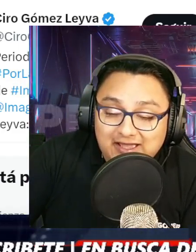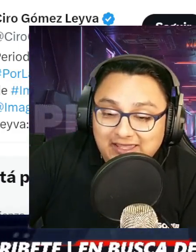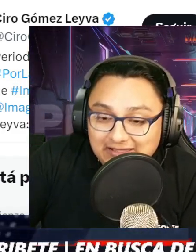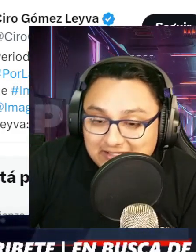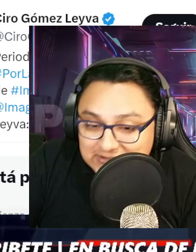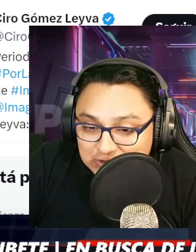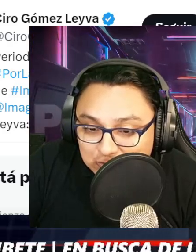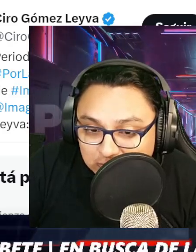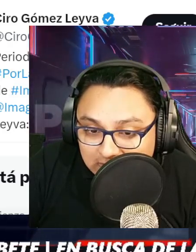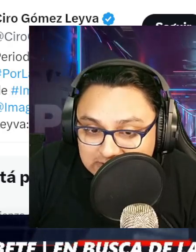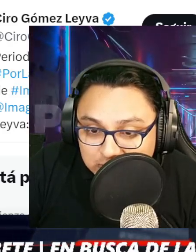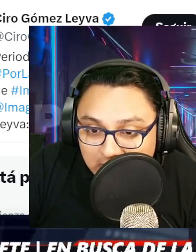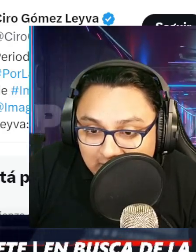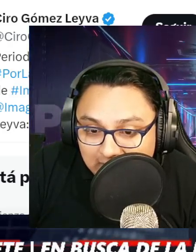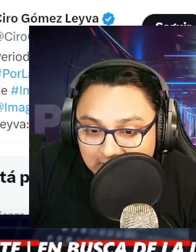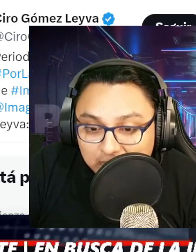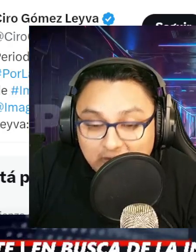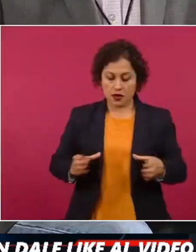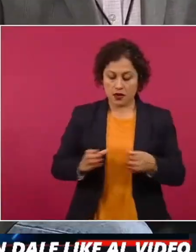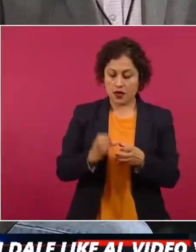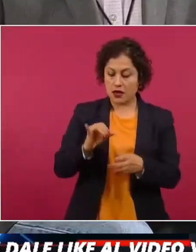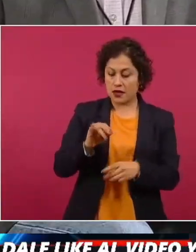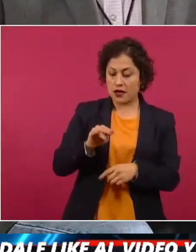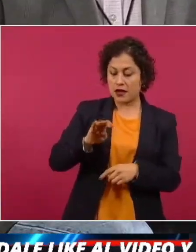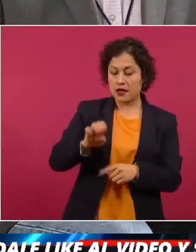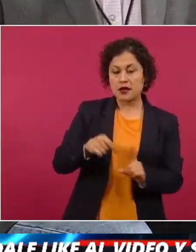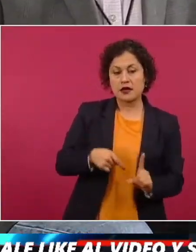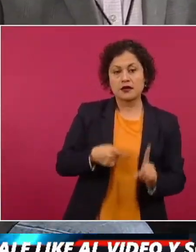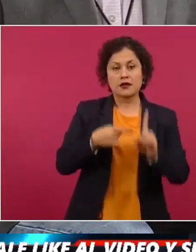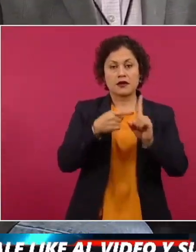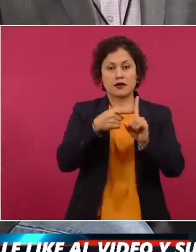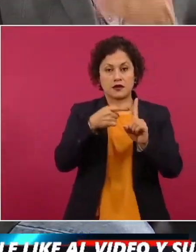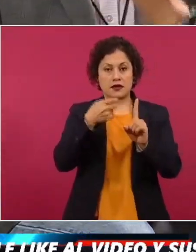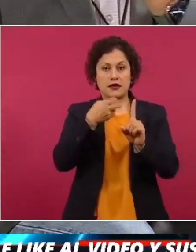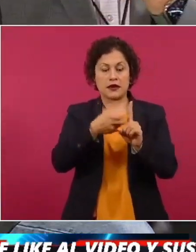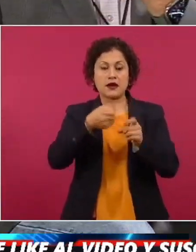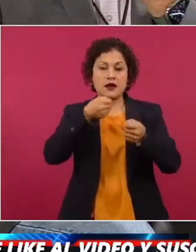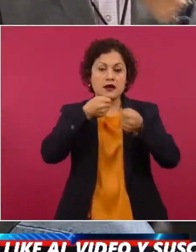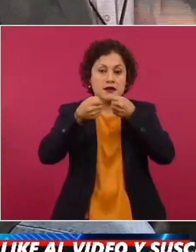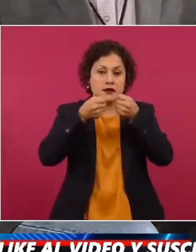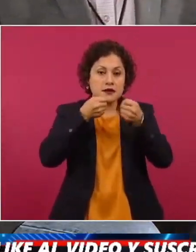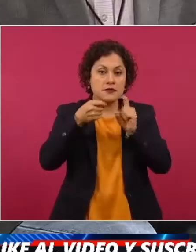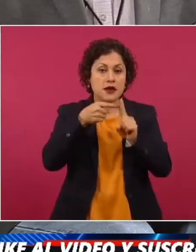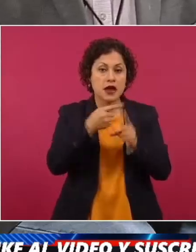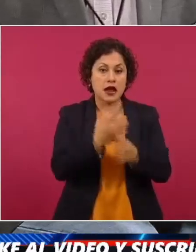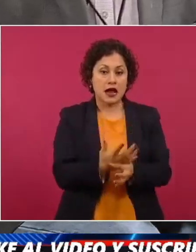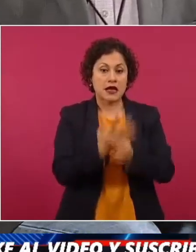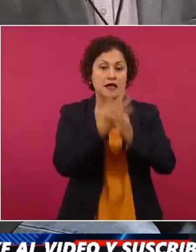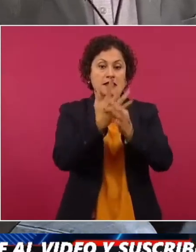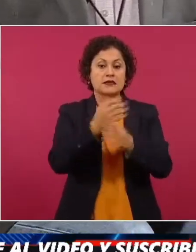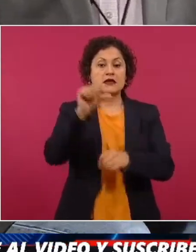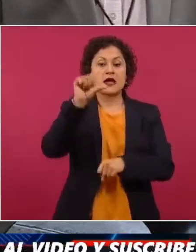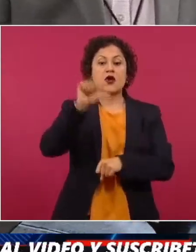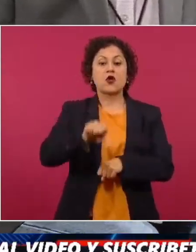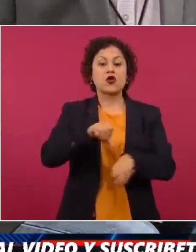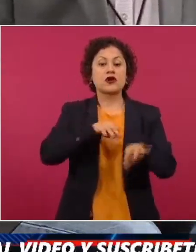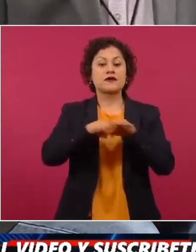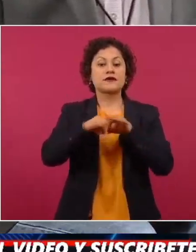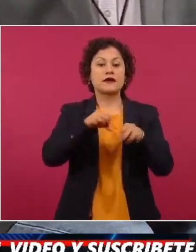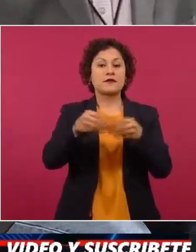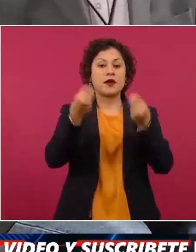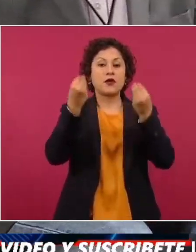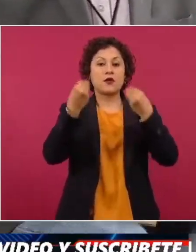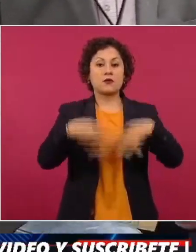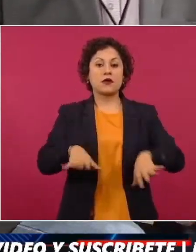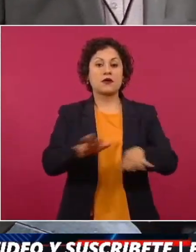ya en el Instituto Nacional Electoral. En una entrevista radiofónica decía que a partir de hoy se quedaba sin empleo justamente por el tema de la